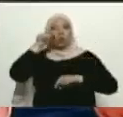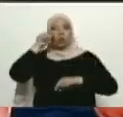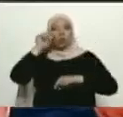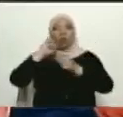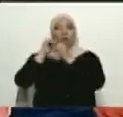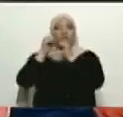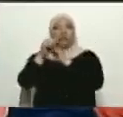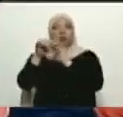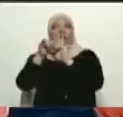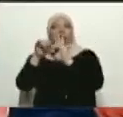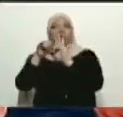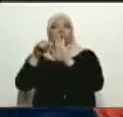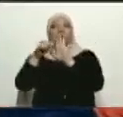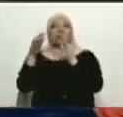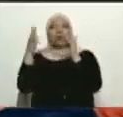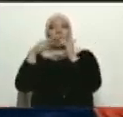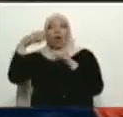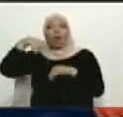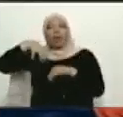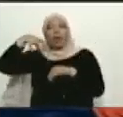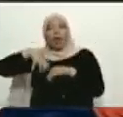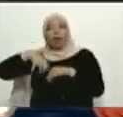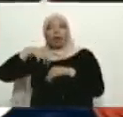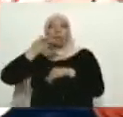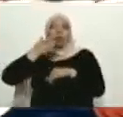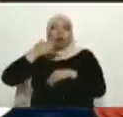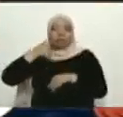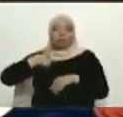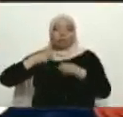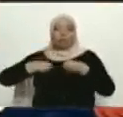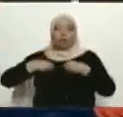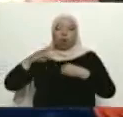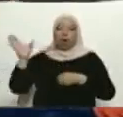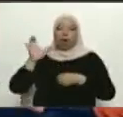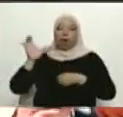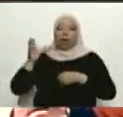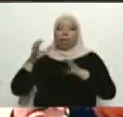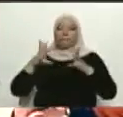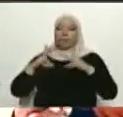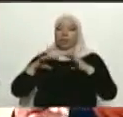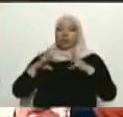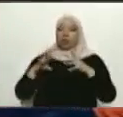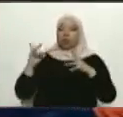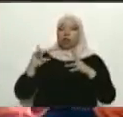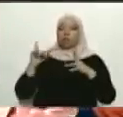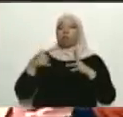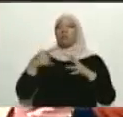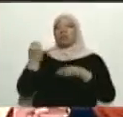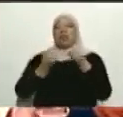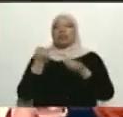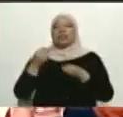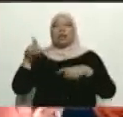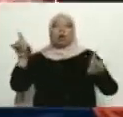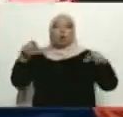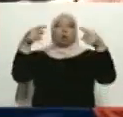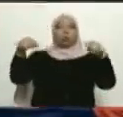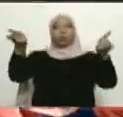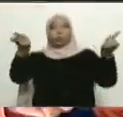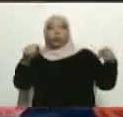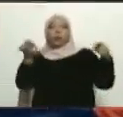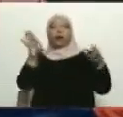proximidad que decir me quedé en mi estado me quedé en Caracas pero no me Pelé un concierto de los que organizaron la almirante y nahum